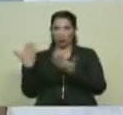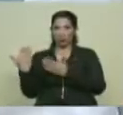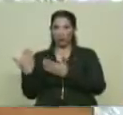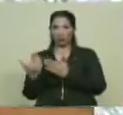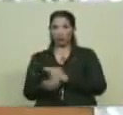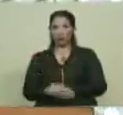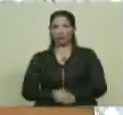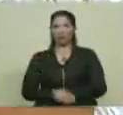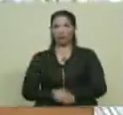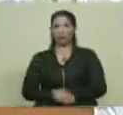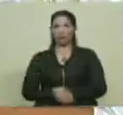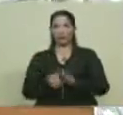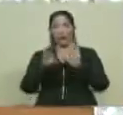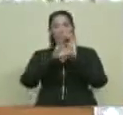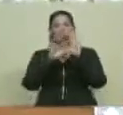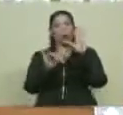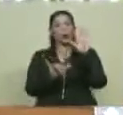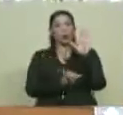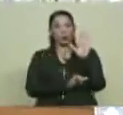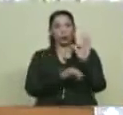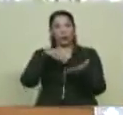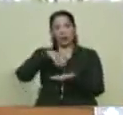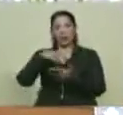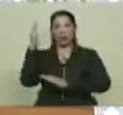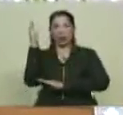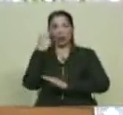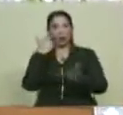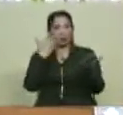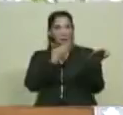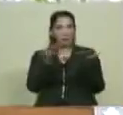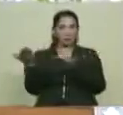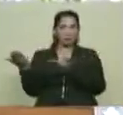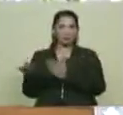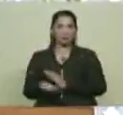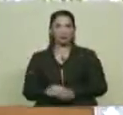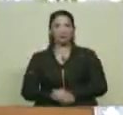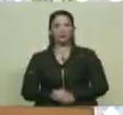Ciudadanos constituyentes del estado Lara, presentes en el día de hoy.